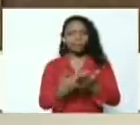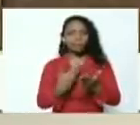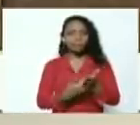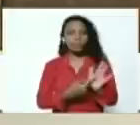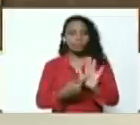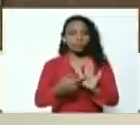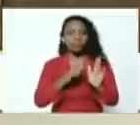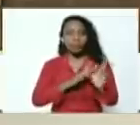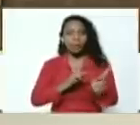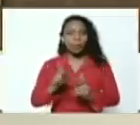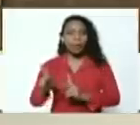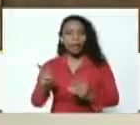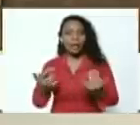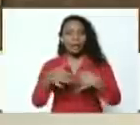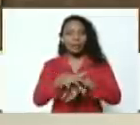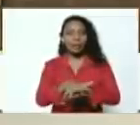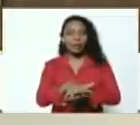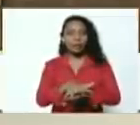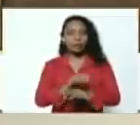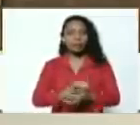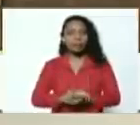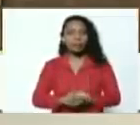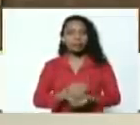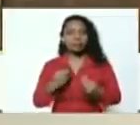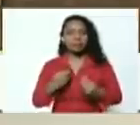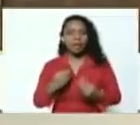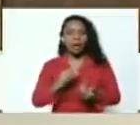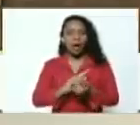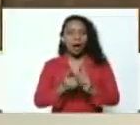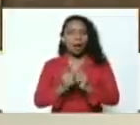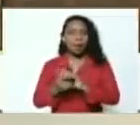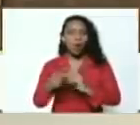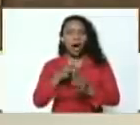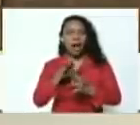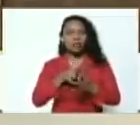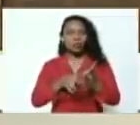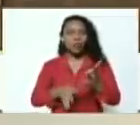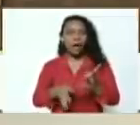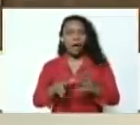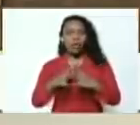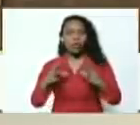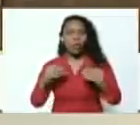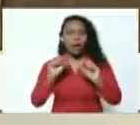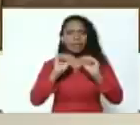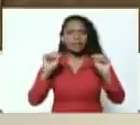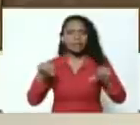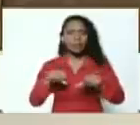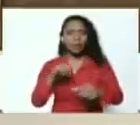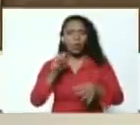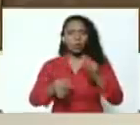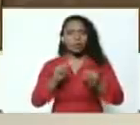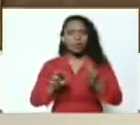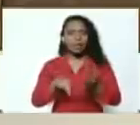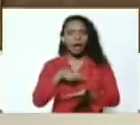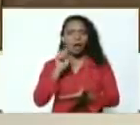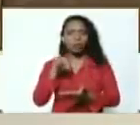plan integral para los cambios estructurales en todo el sistema de justicia